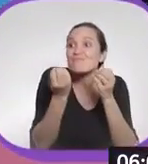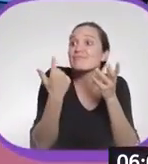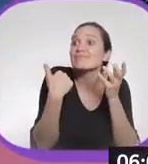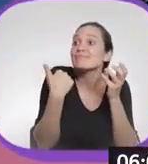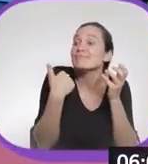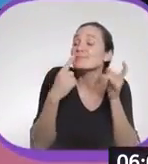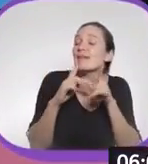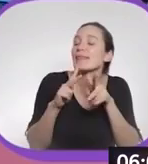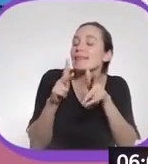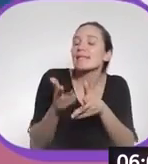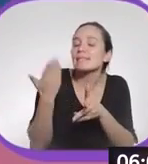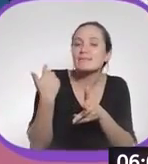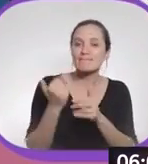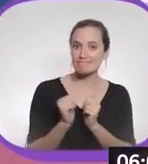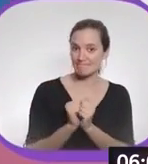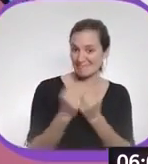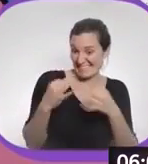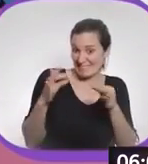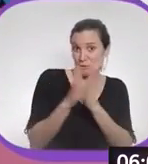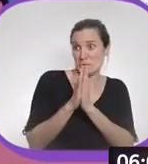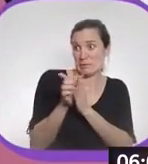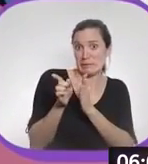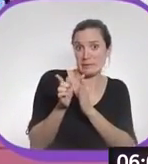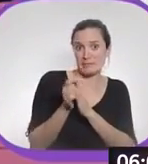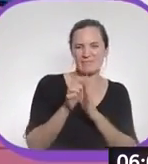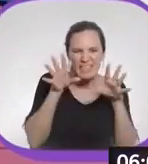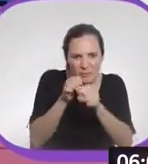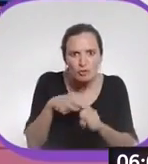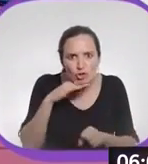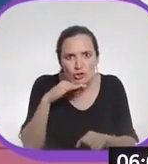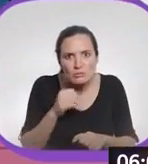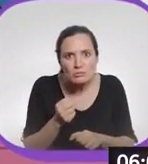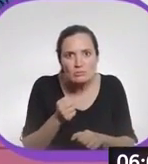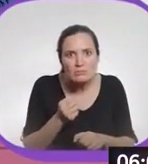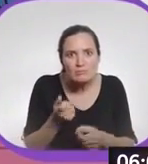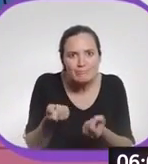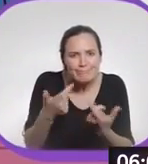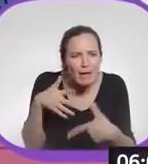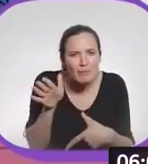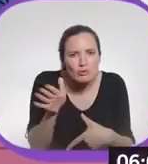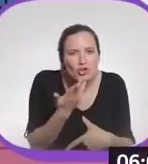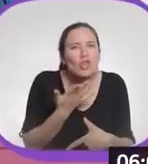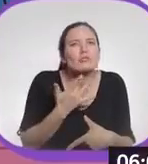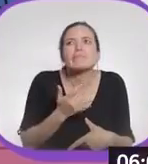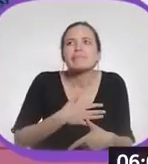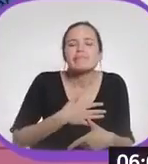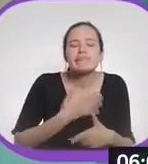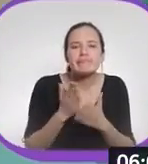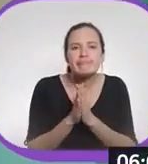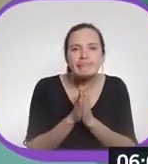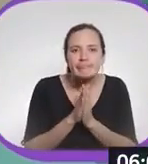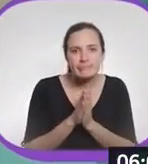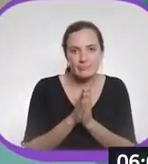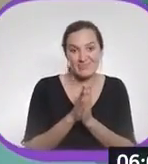el grande y poderoso Fub, se lo dije. Por favor, sálvame de ella. ¡Estás acabado, tonto! Quiero que me devuelvas todos mis